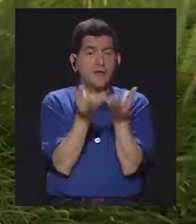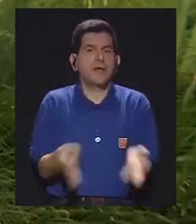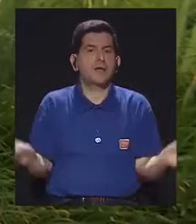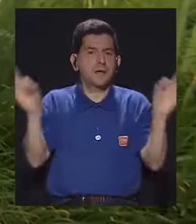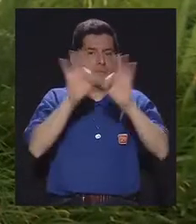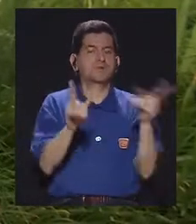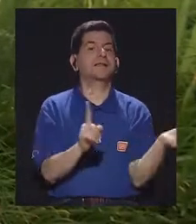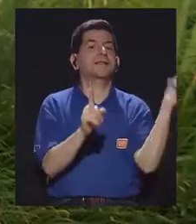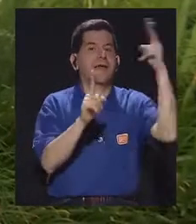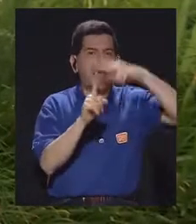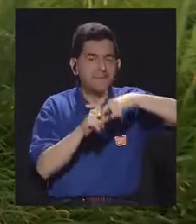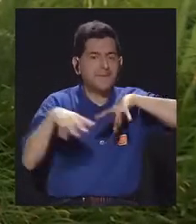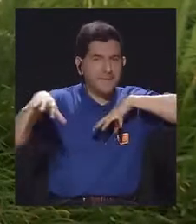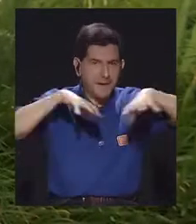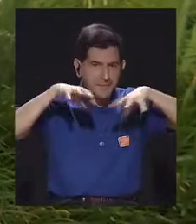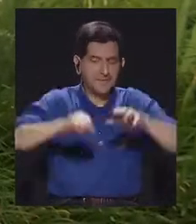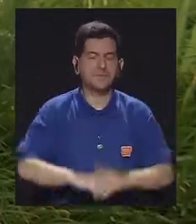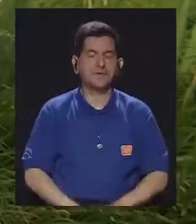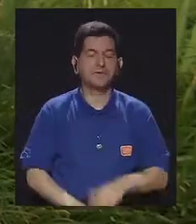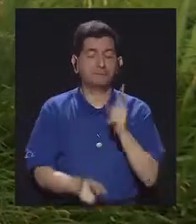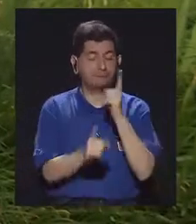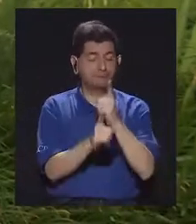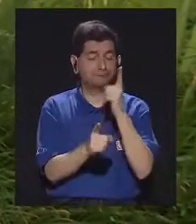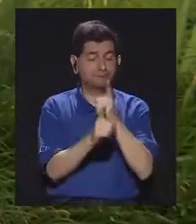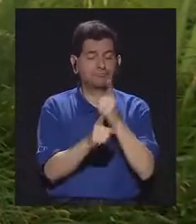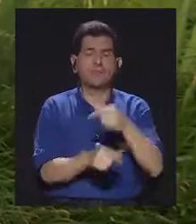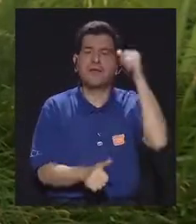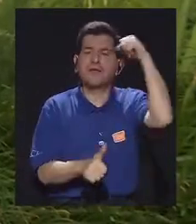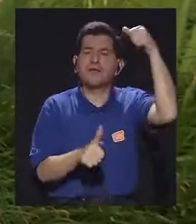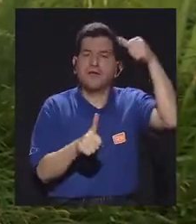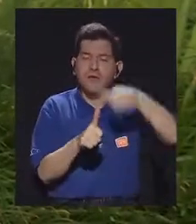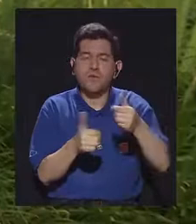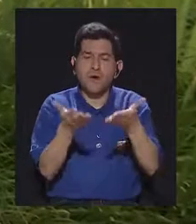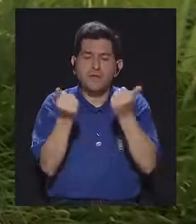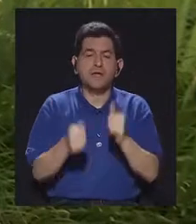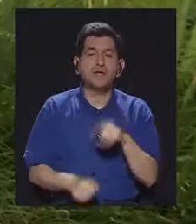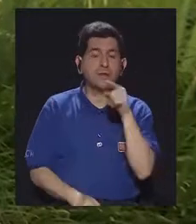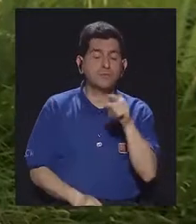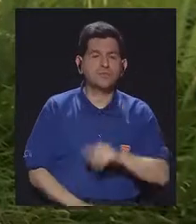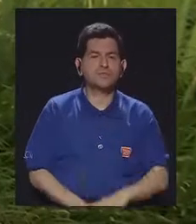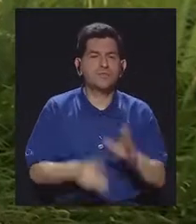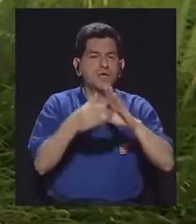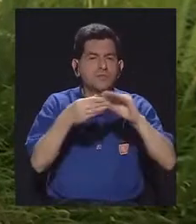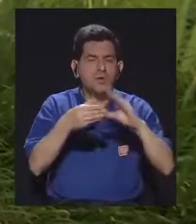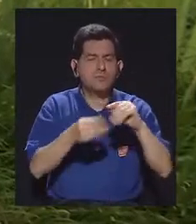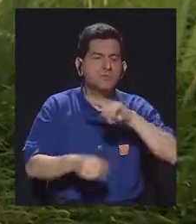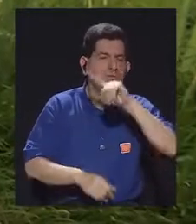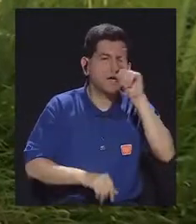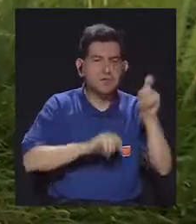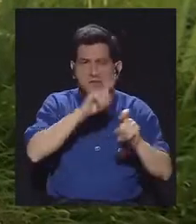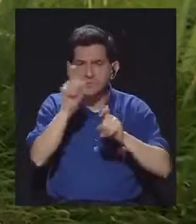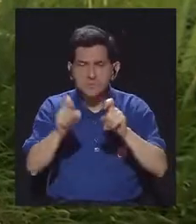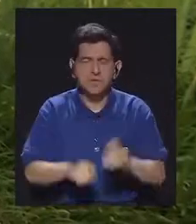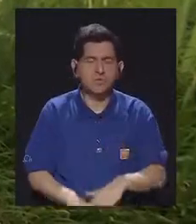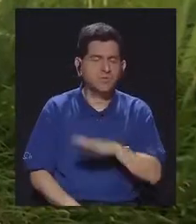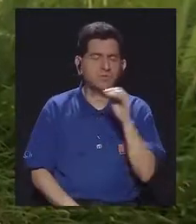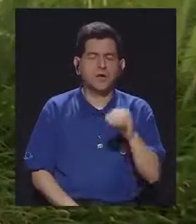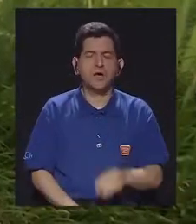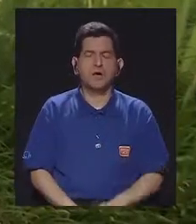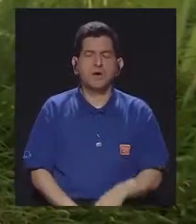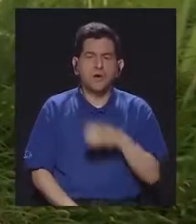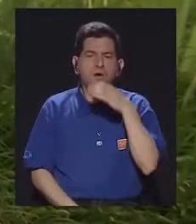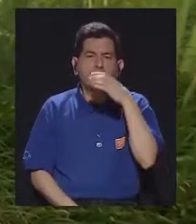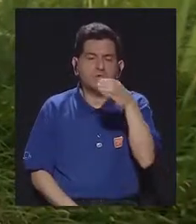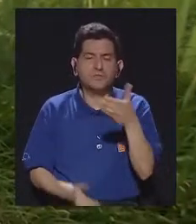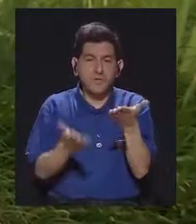familia. Y lo más importante, aplicar esto de movernos, Saúl. Exactamente. Y recordarles que si quieren hacernos llegar sus comentarios, sugerencias o algún